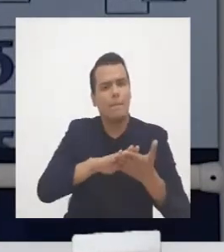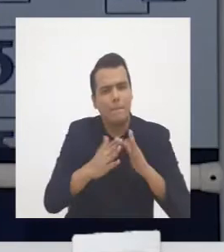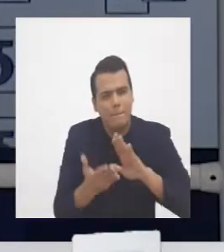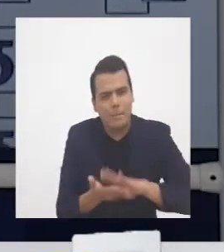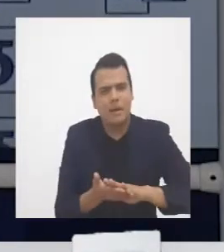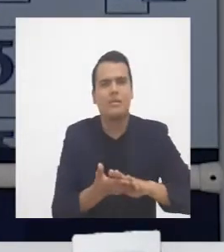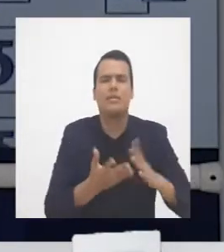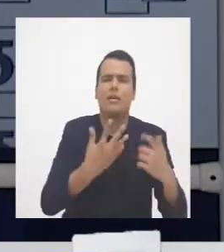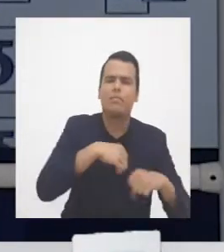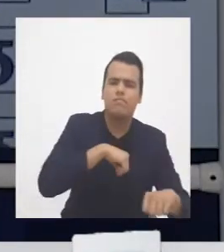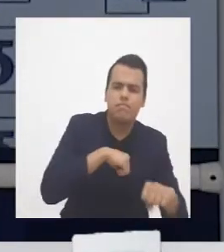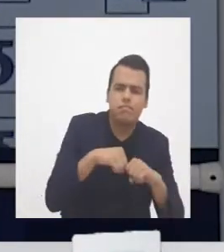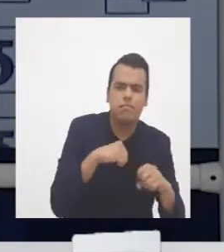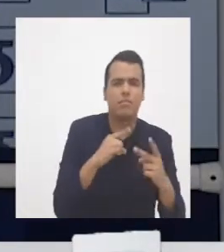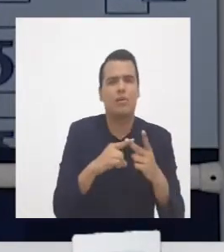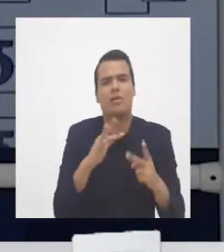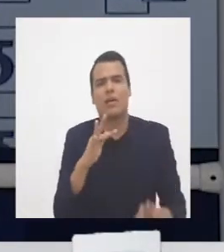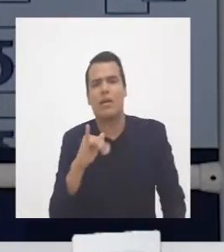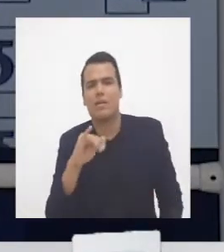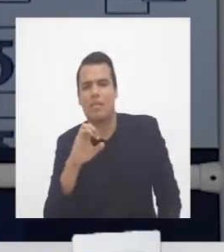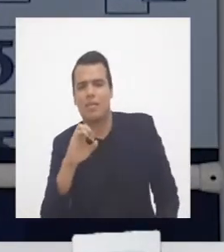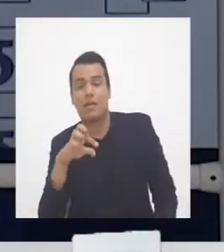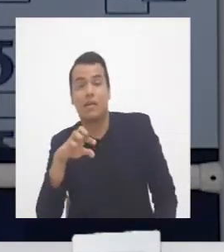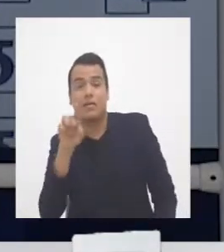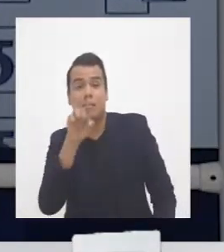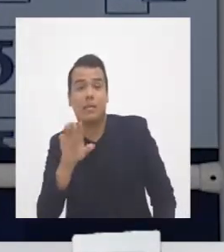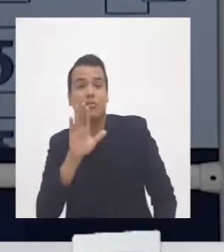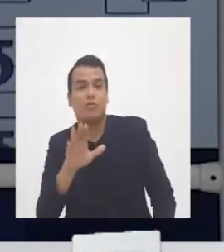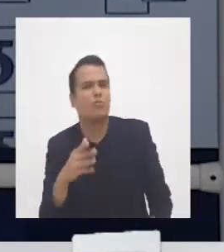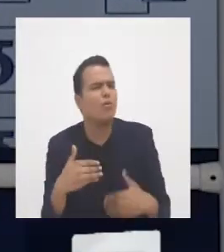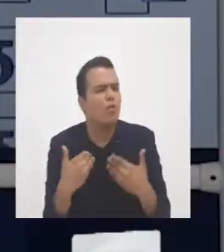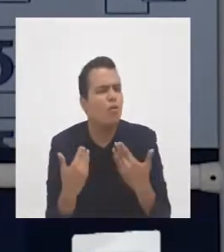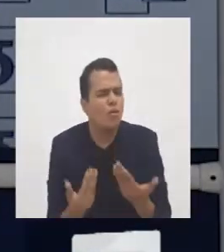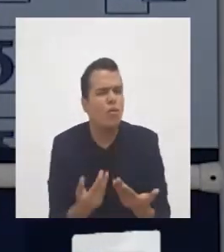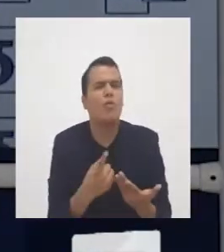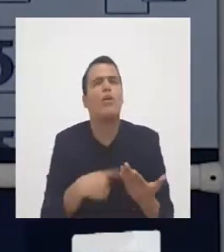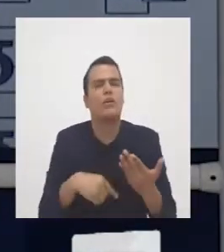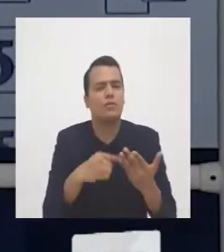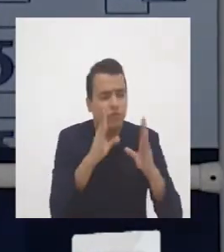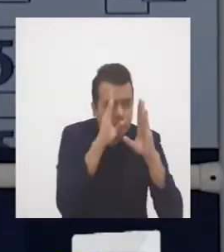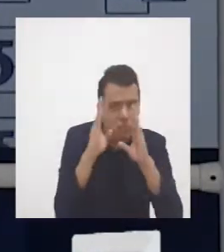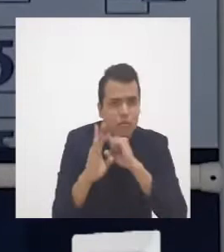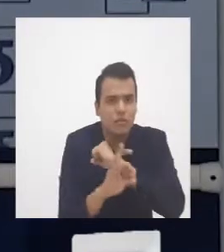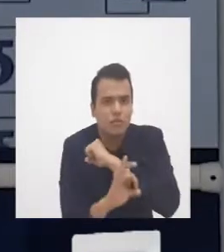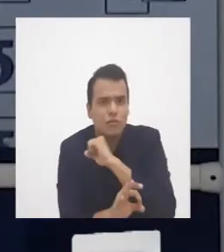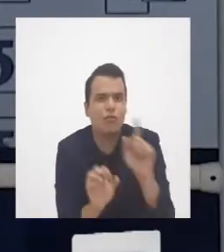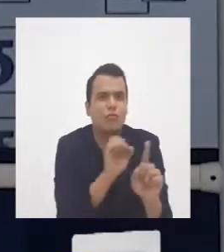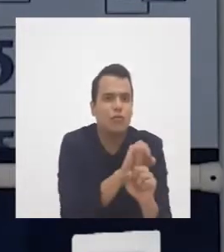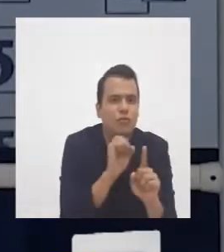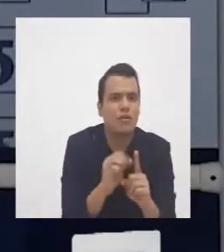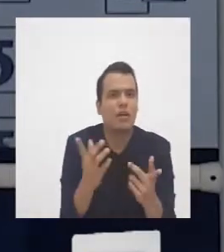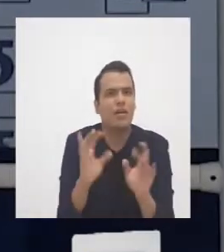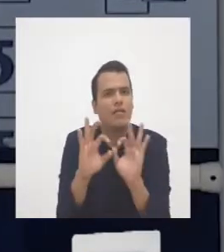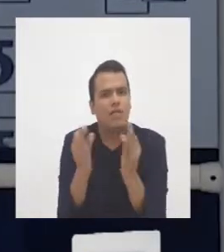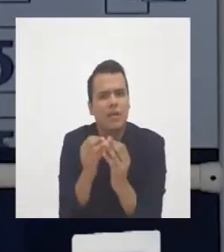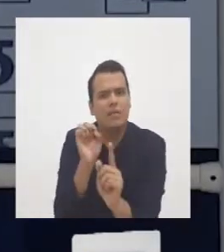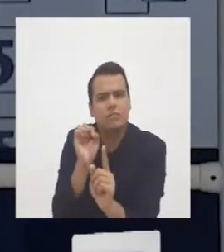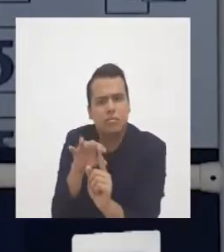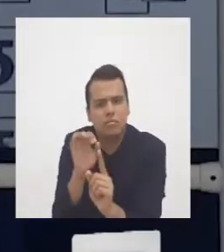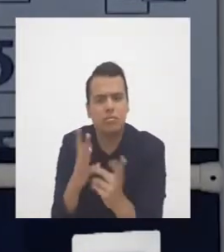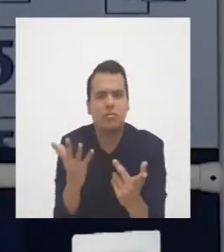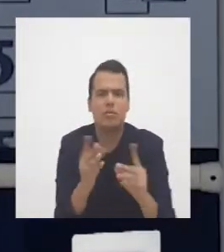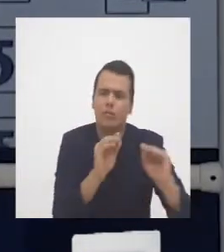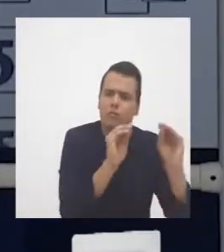son dos programas que ya existen. Ahí los jóvenes recibirán atención psicosocial, trabajo con sus familias, trabajo con sus